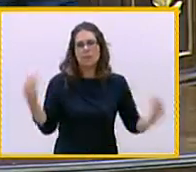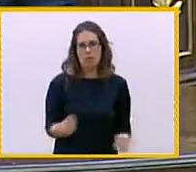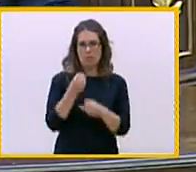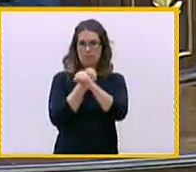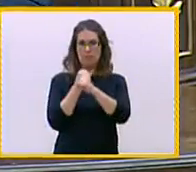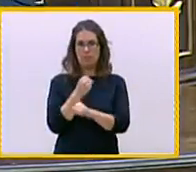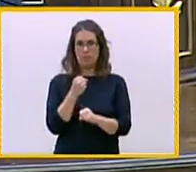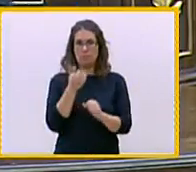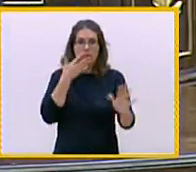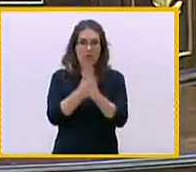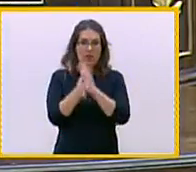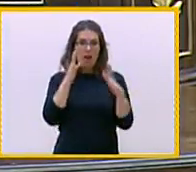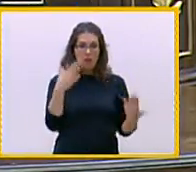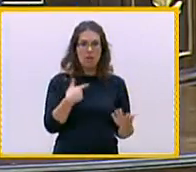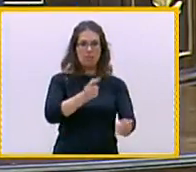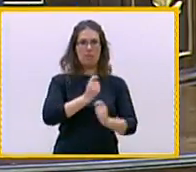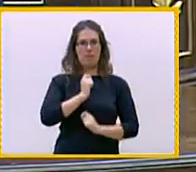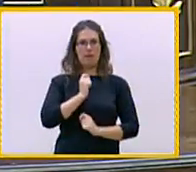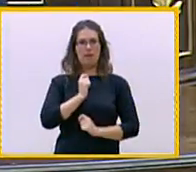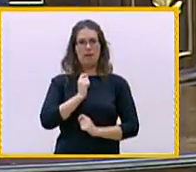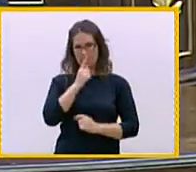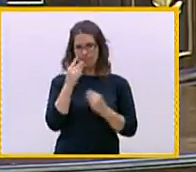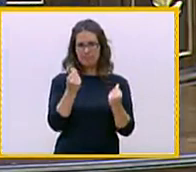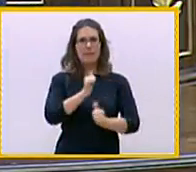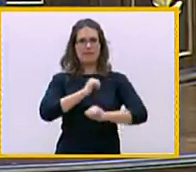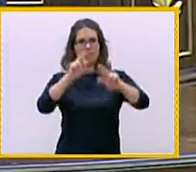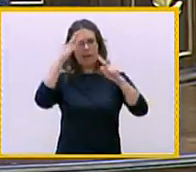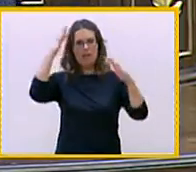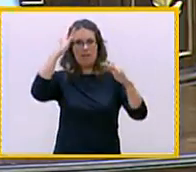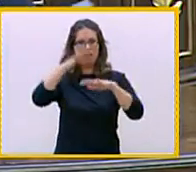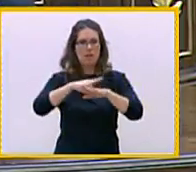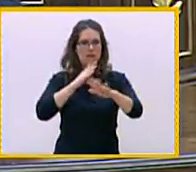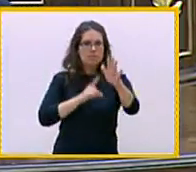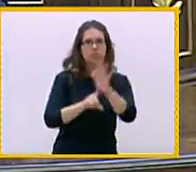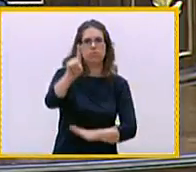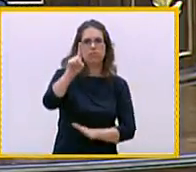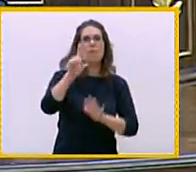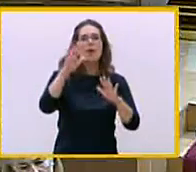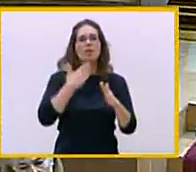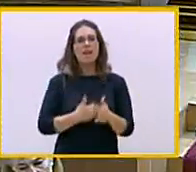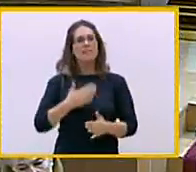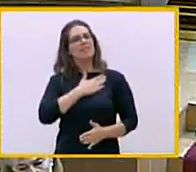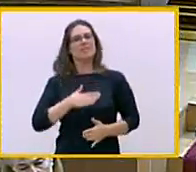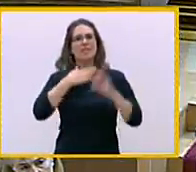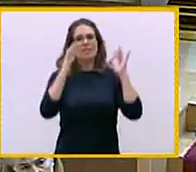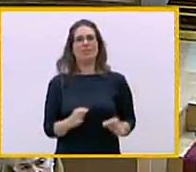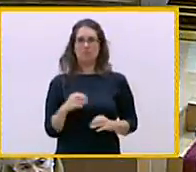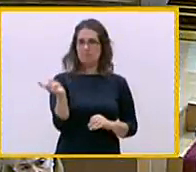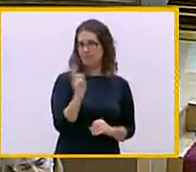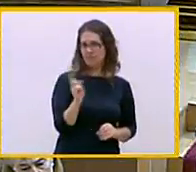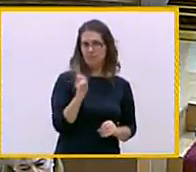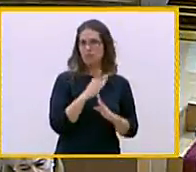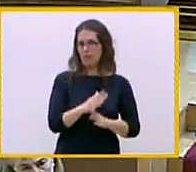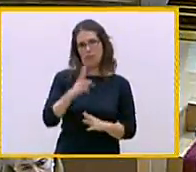indicadores alentadores, pero claramente insuficientes. Señorías, las circunstancias